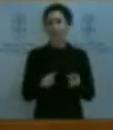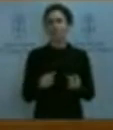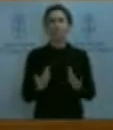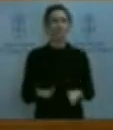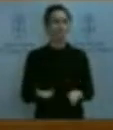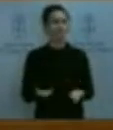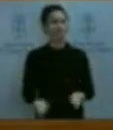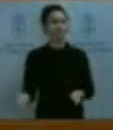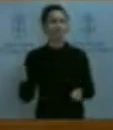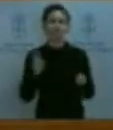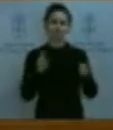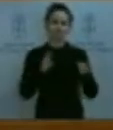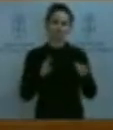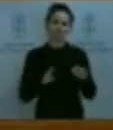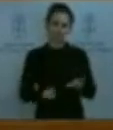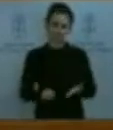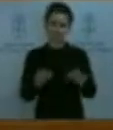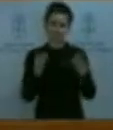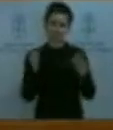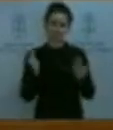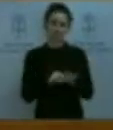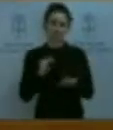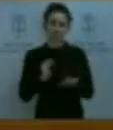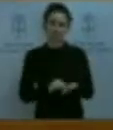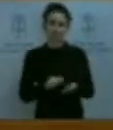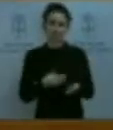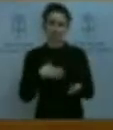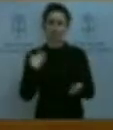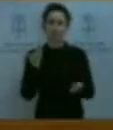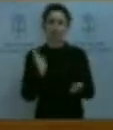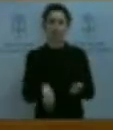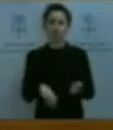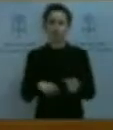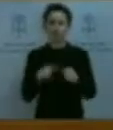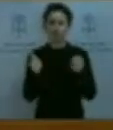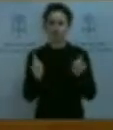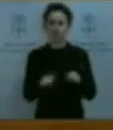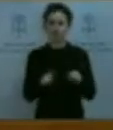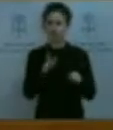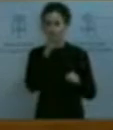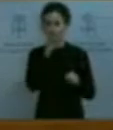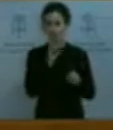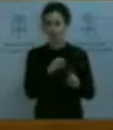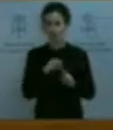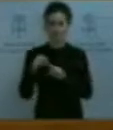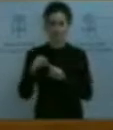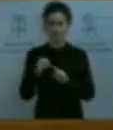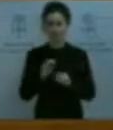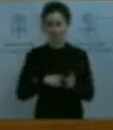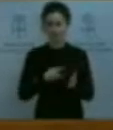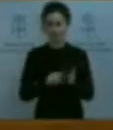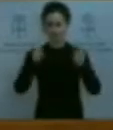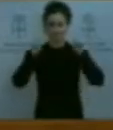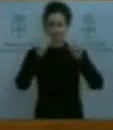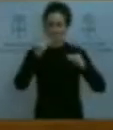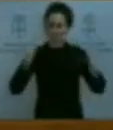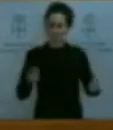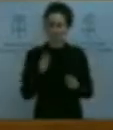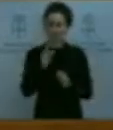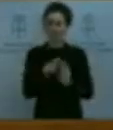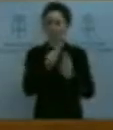también supone que no se hayan abordado temas fundamentales y claves para la mejora del sistema educativo. Se recogían las necesidades de los